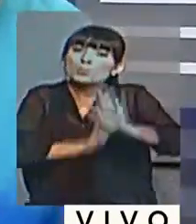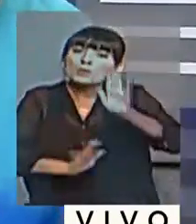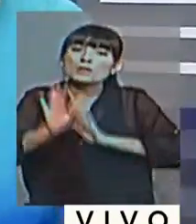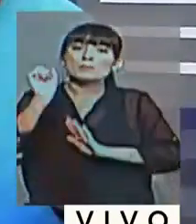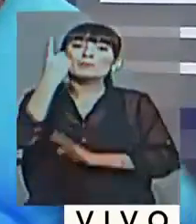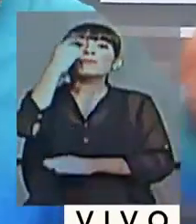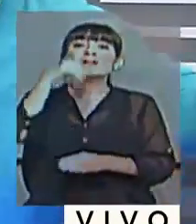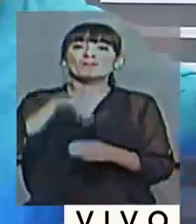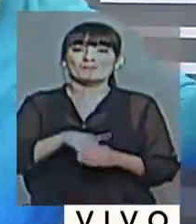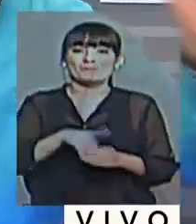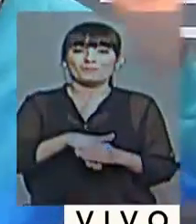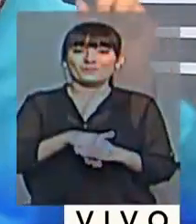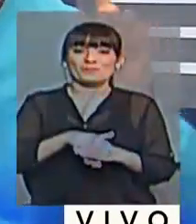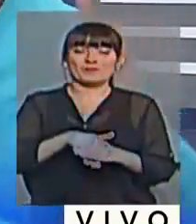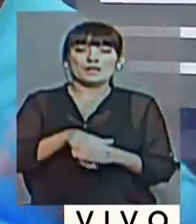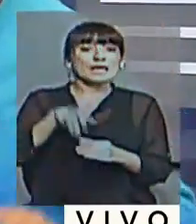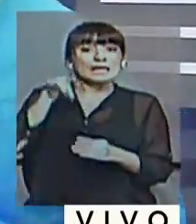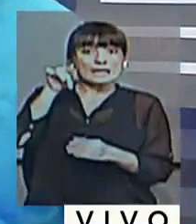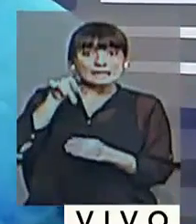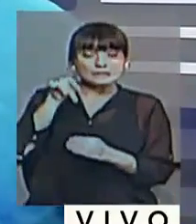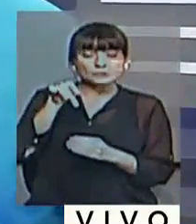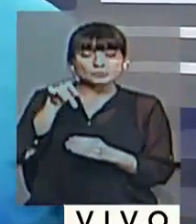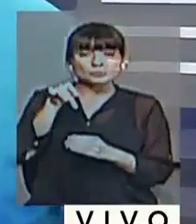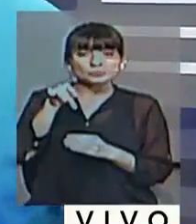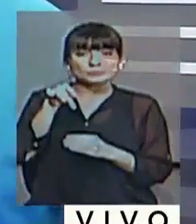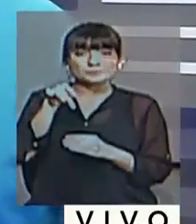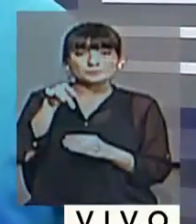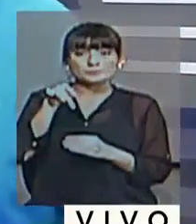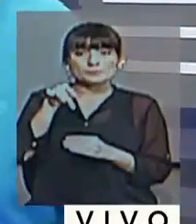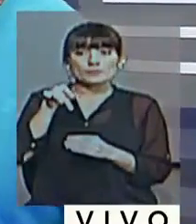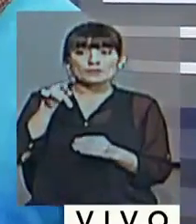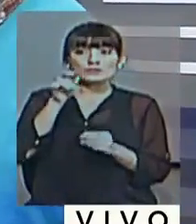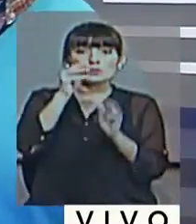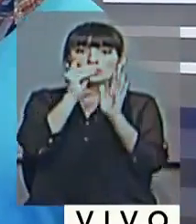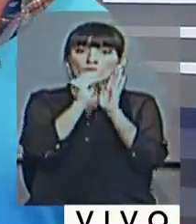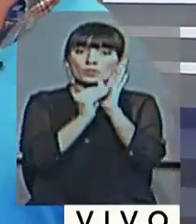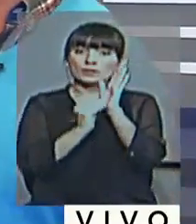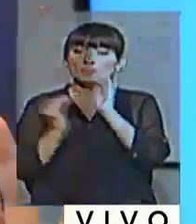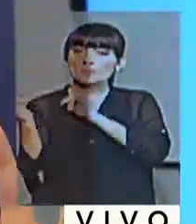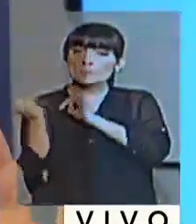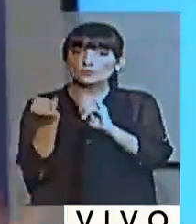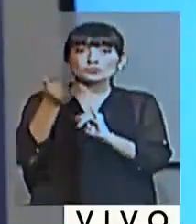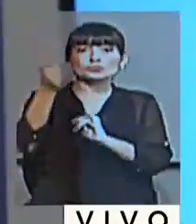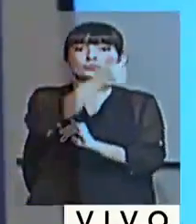primera vuelta. Eso, por lo demás, es, según los datos que todos